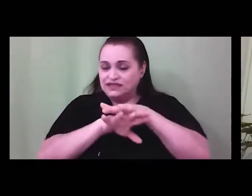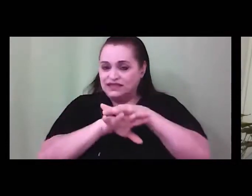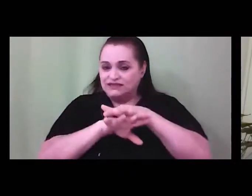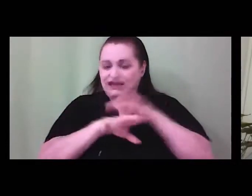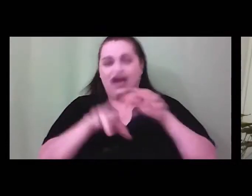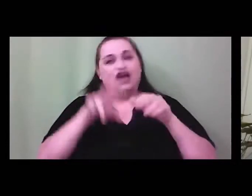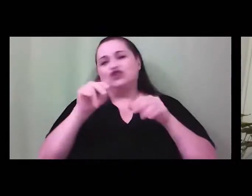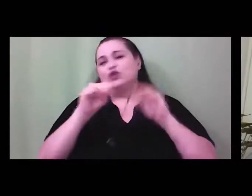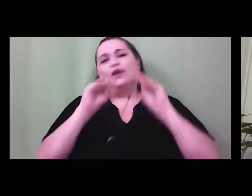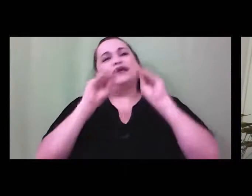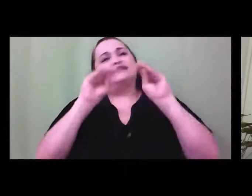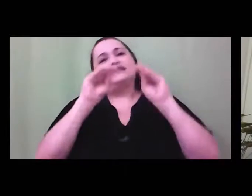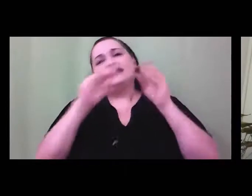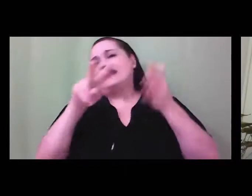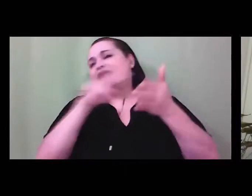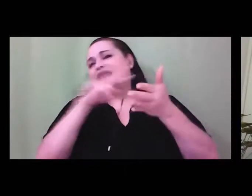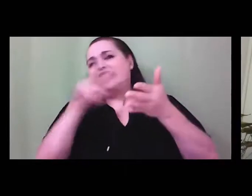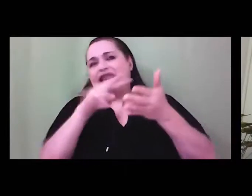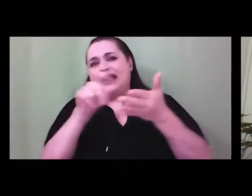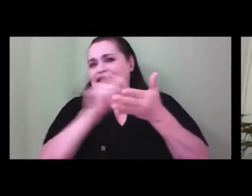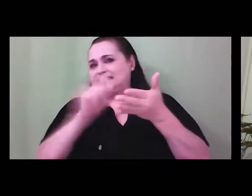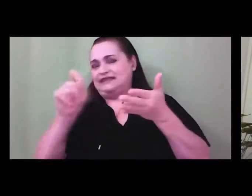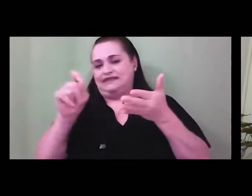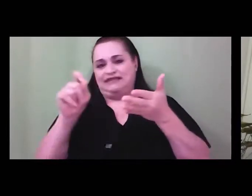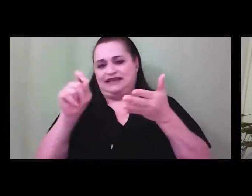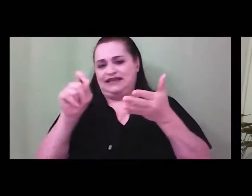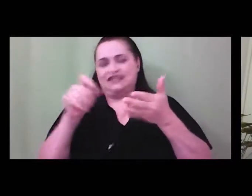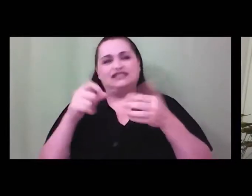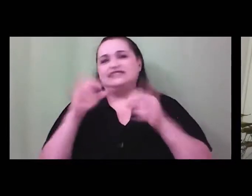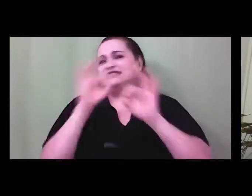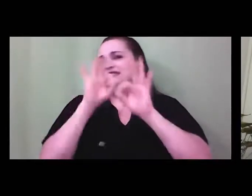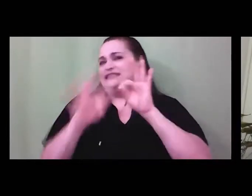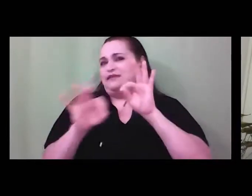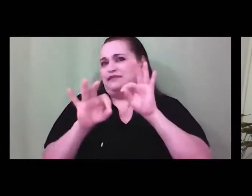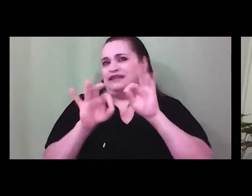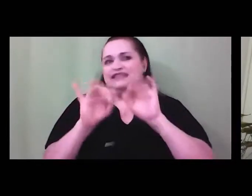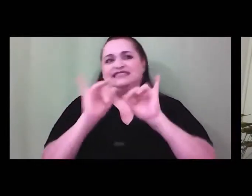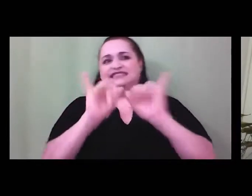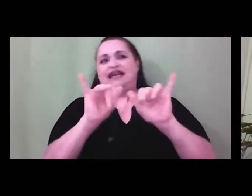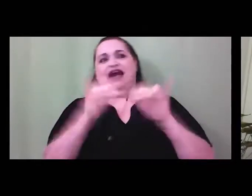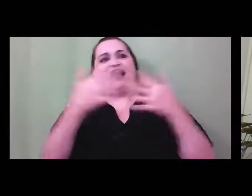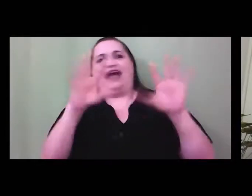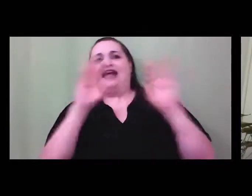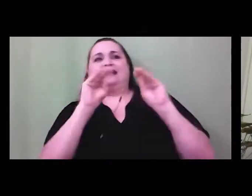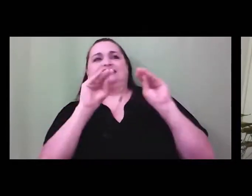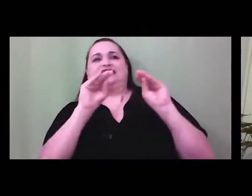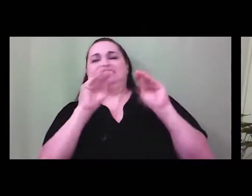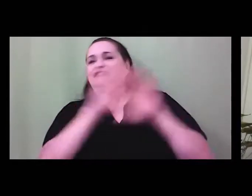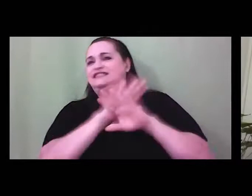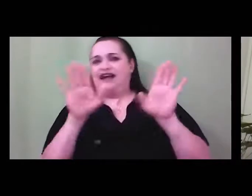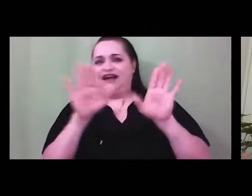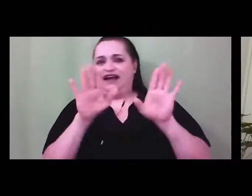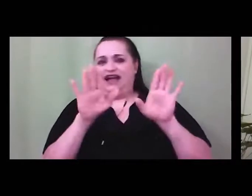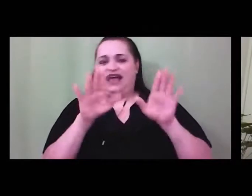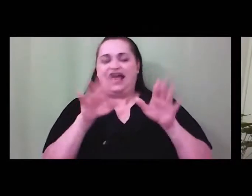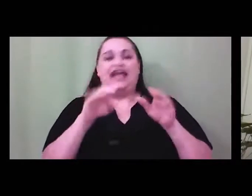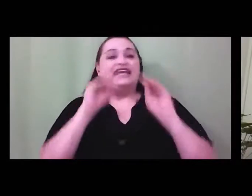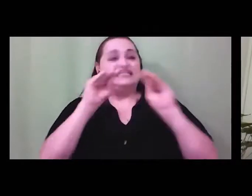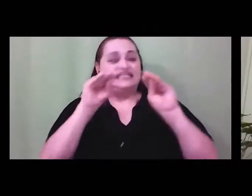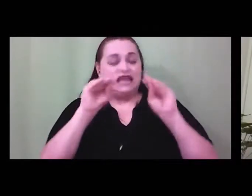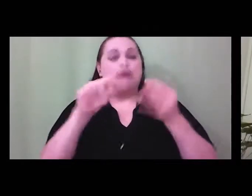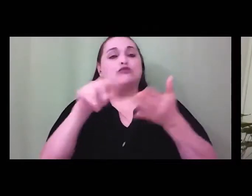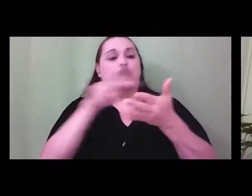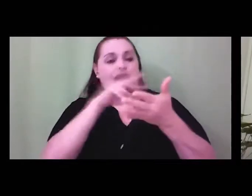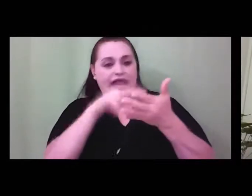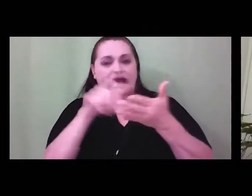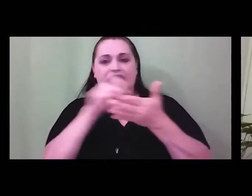es enseñar a leer y escribir simplemente, y con esto enseñamos a leer y escribir también hasta donde puedan